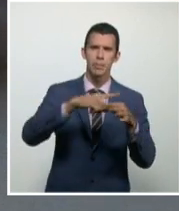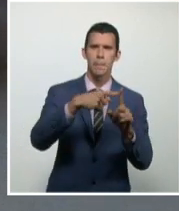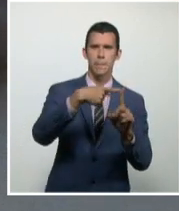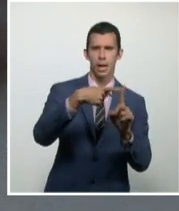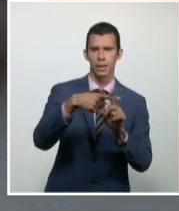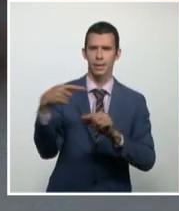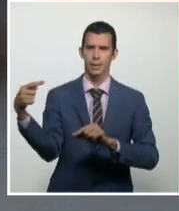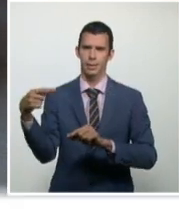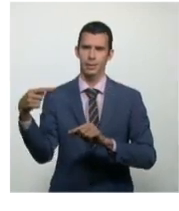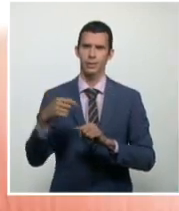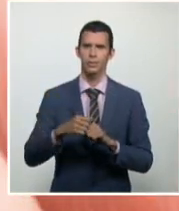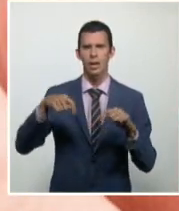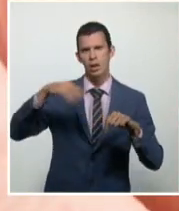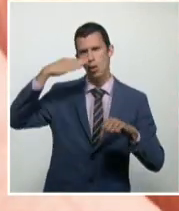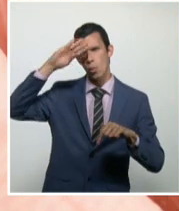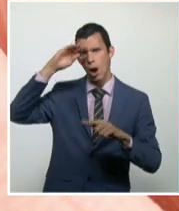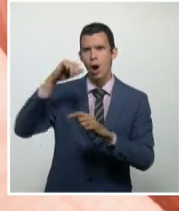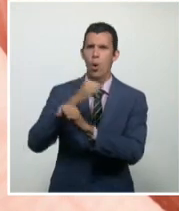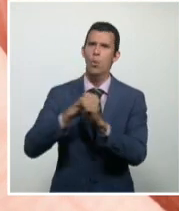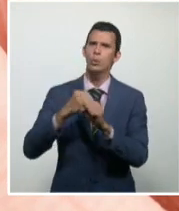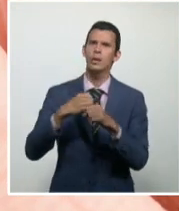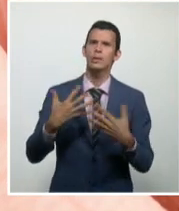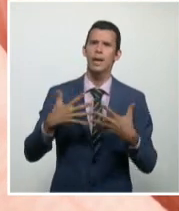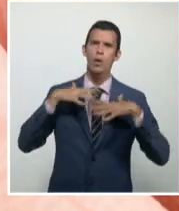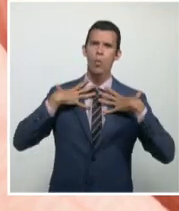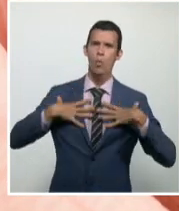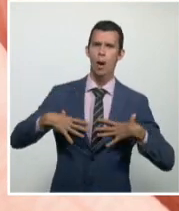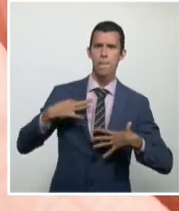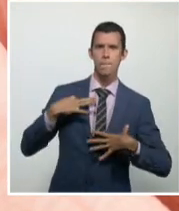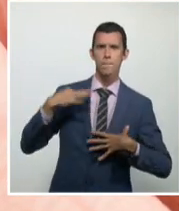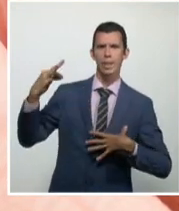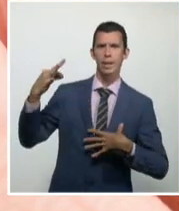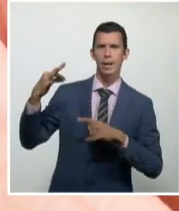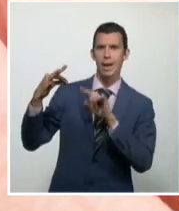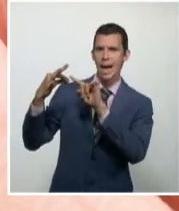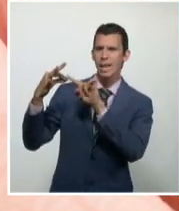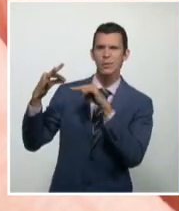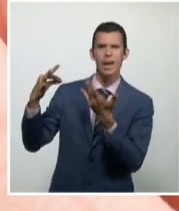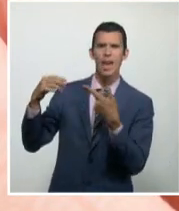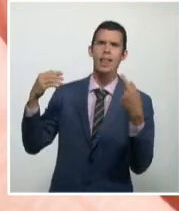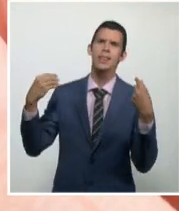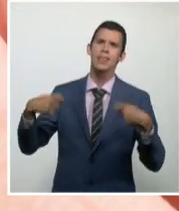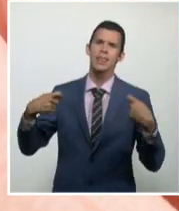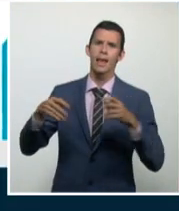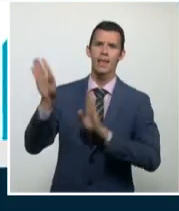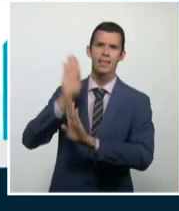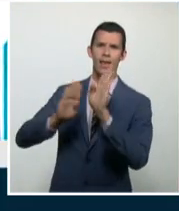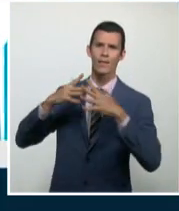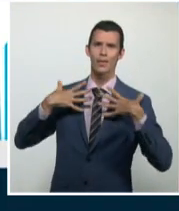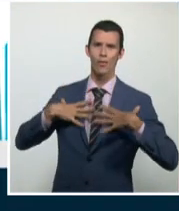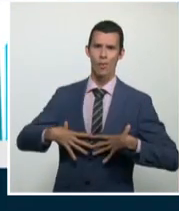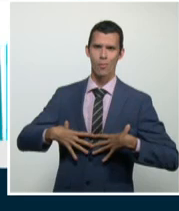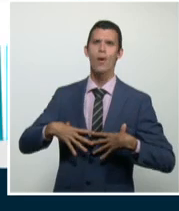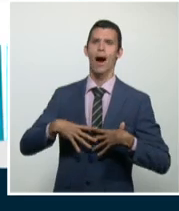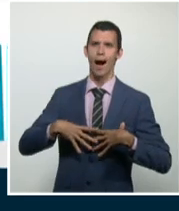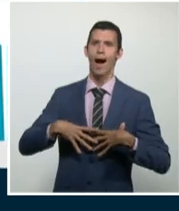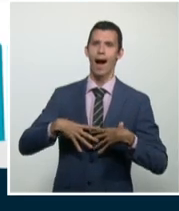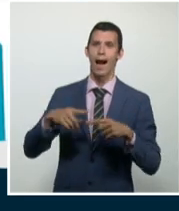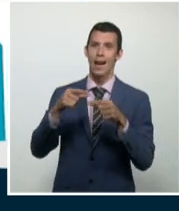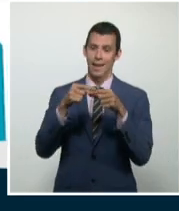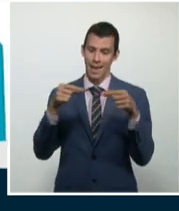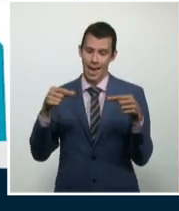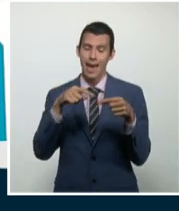que a partir de una pequeña muestra de sangre indican si una persona ha generado respuesta inmune es decir si su organismo